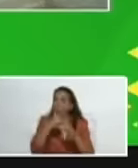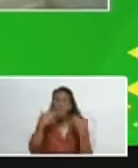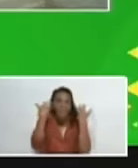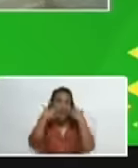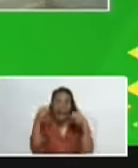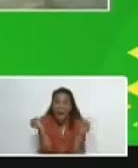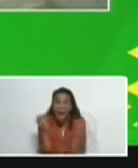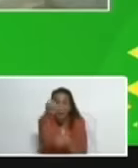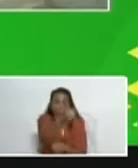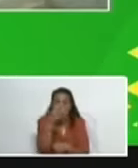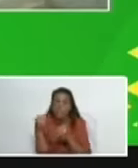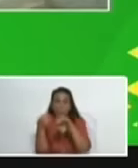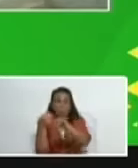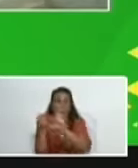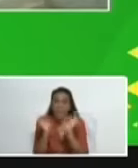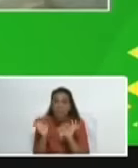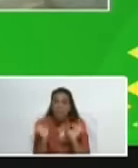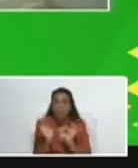mamón,